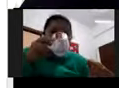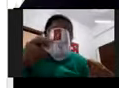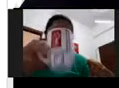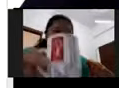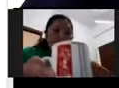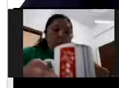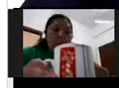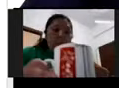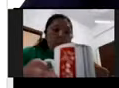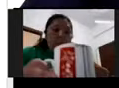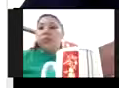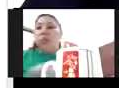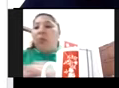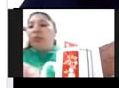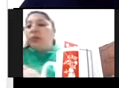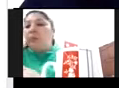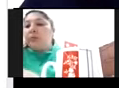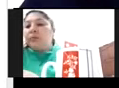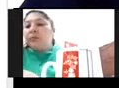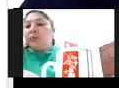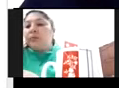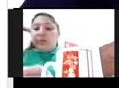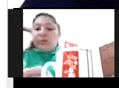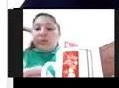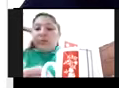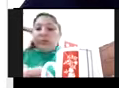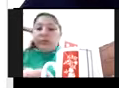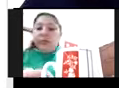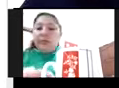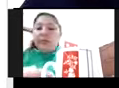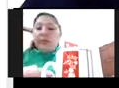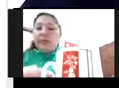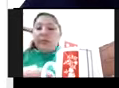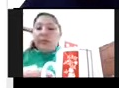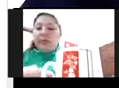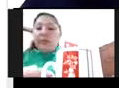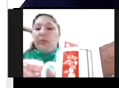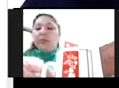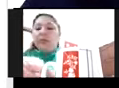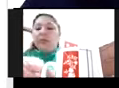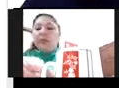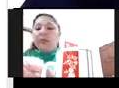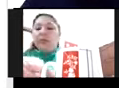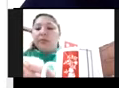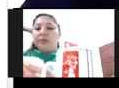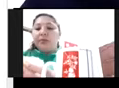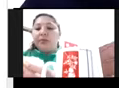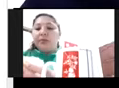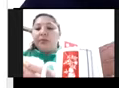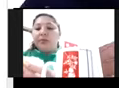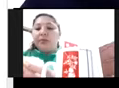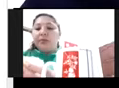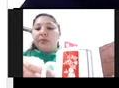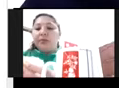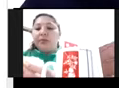todos los principios. ¿Y qué implica la transparencia? Una información sencilla, accesible, que haya publicidad, está